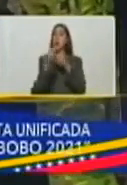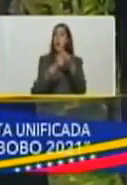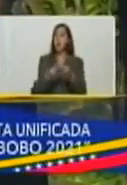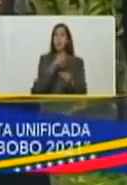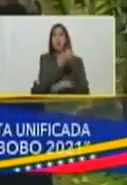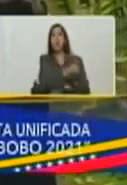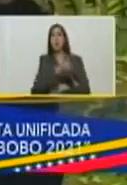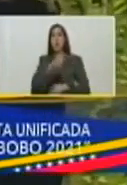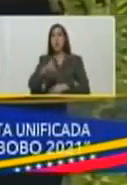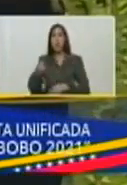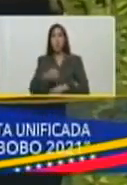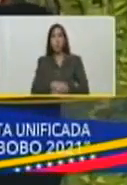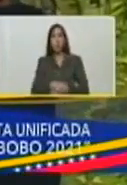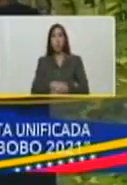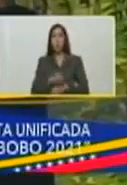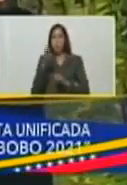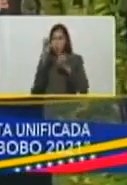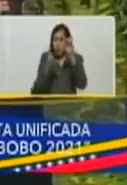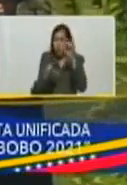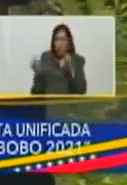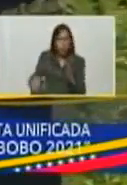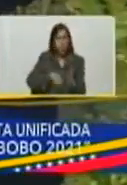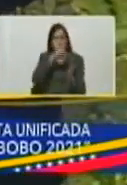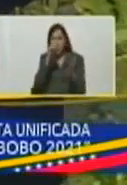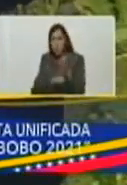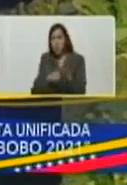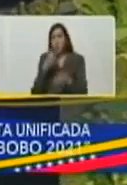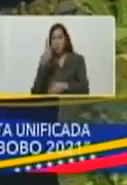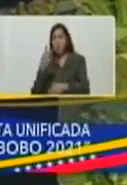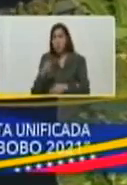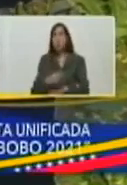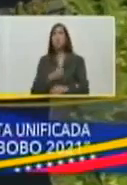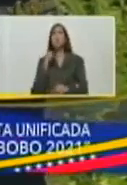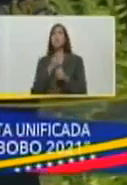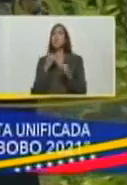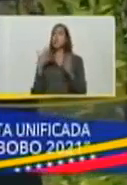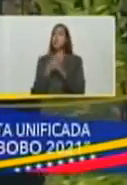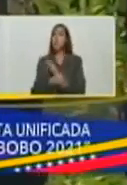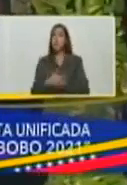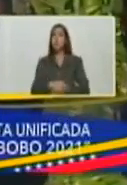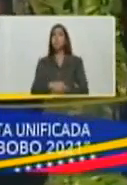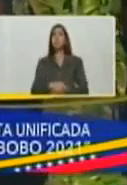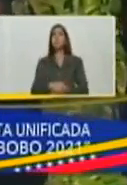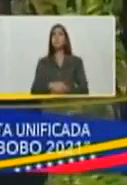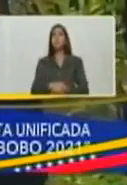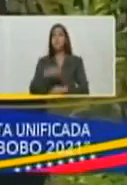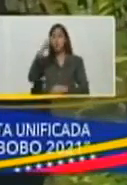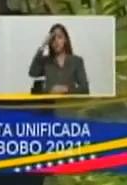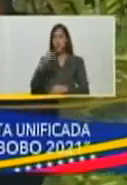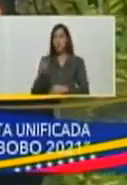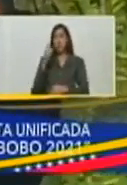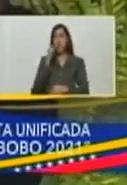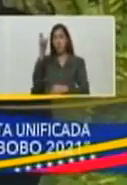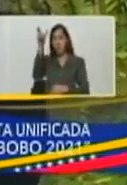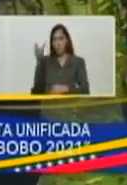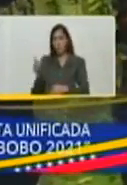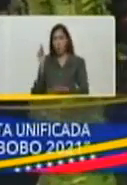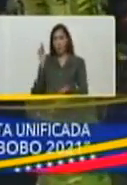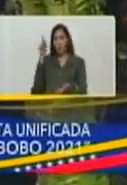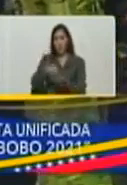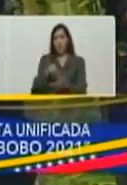operaciones. Se evaluaron un total de 2 ejercicios de orden público con la presencia del comandante de la Guardia Nacional Bolivariana,